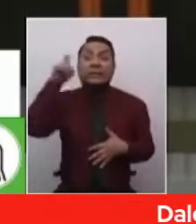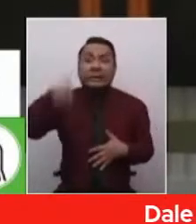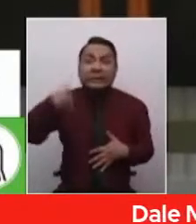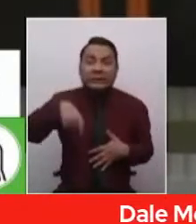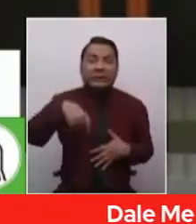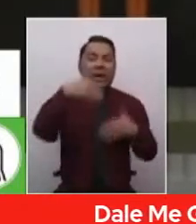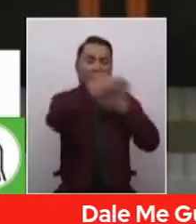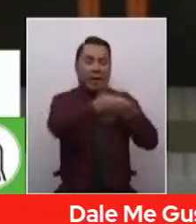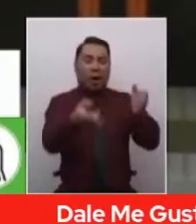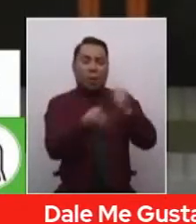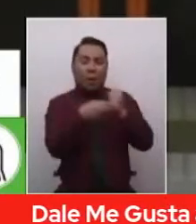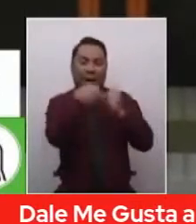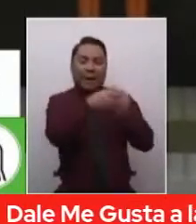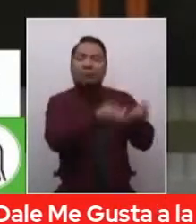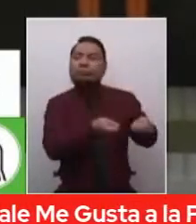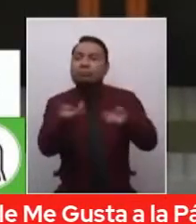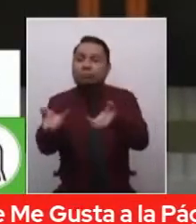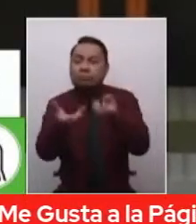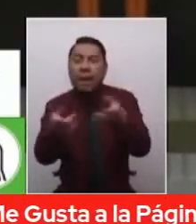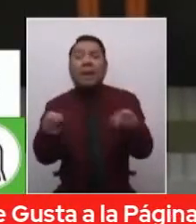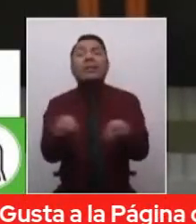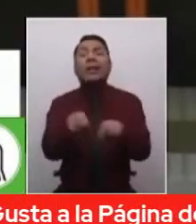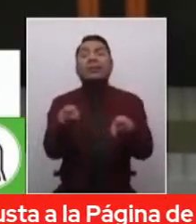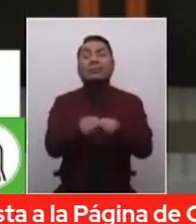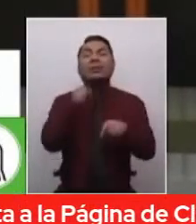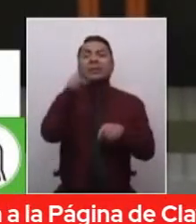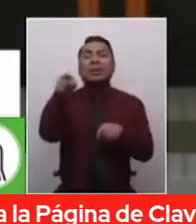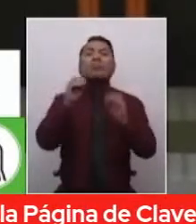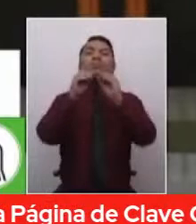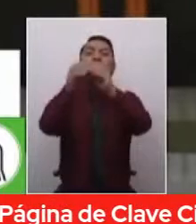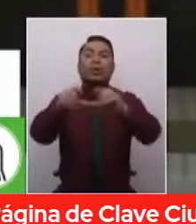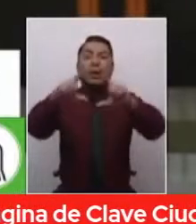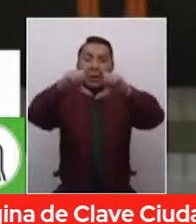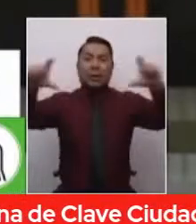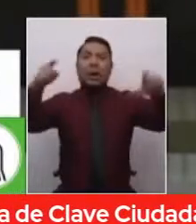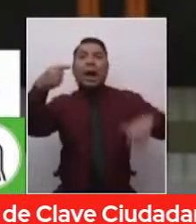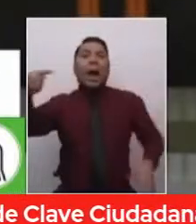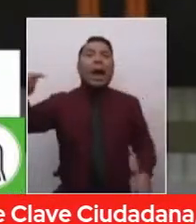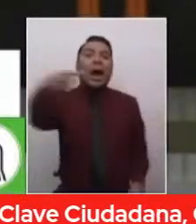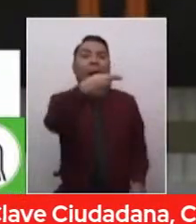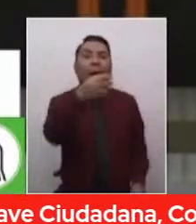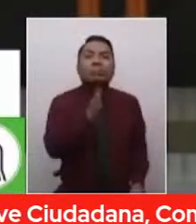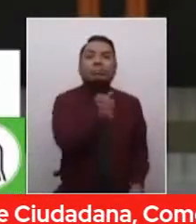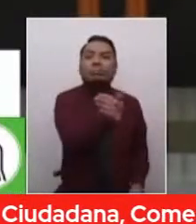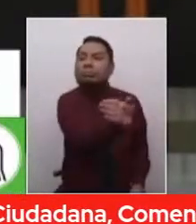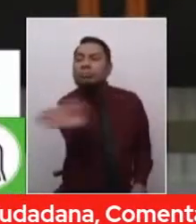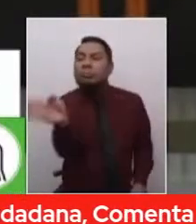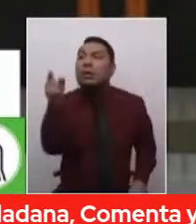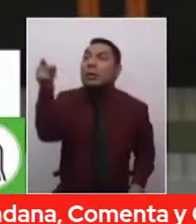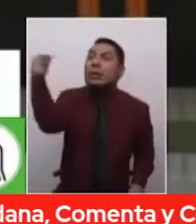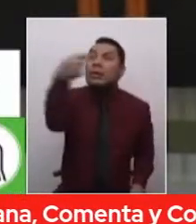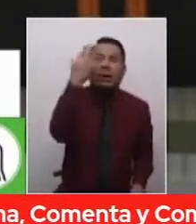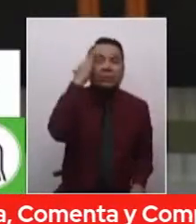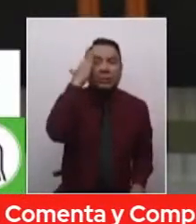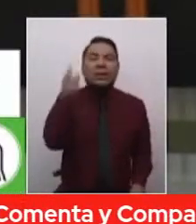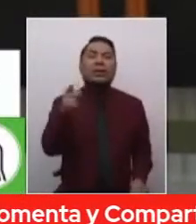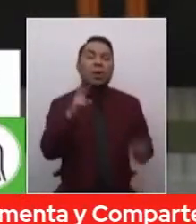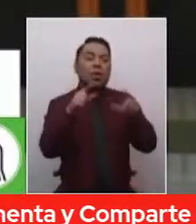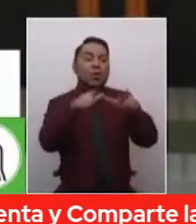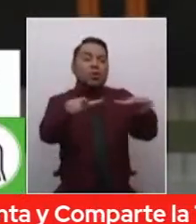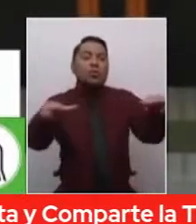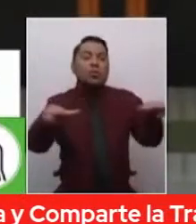todo, señalizar nuestras rutas de escape y de evacuación y nuestras zonas de reunión. Esas son